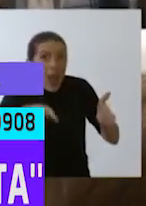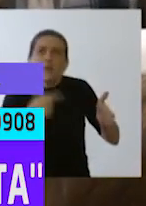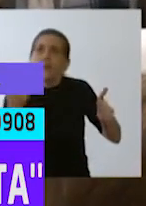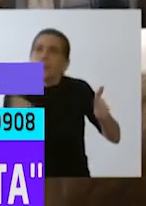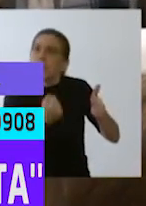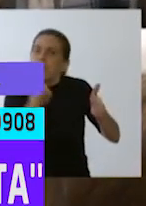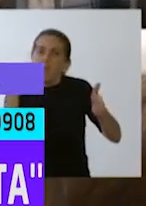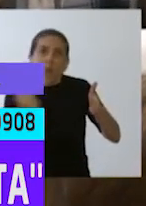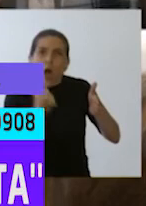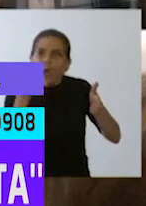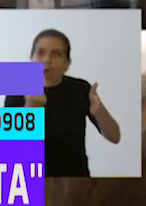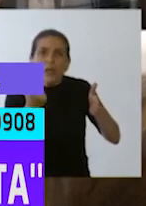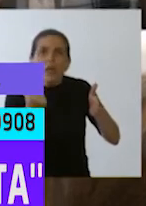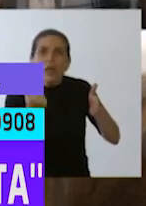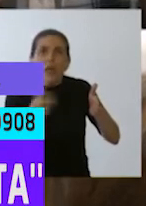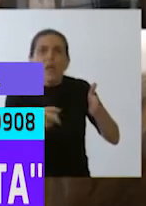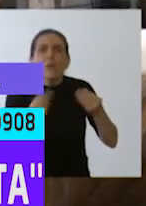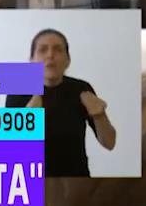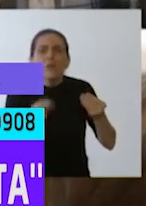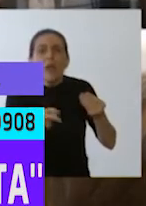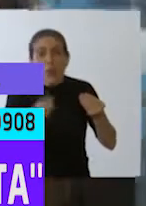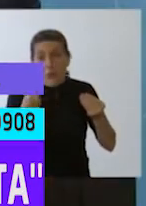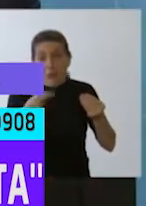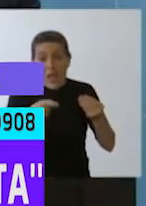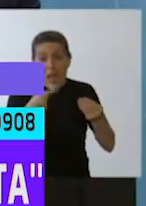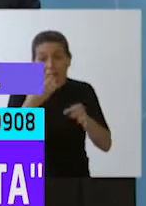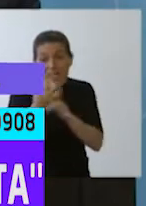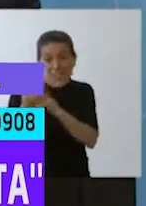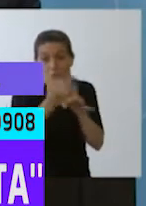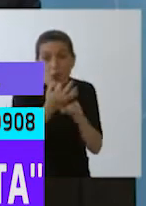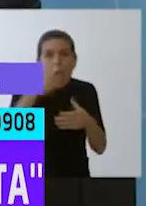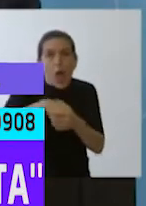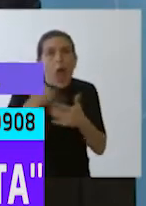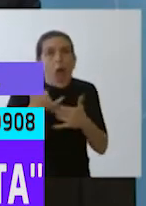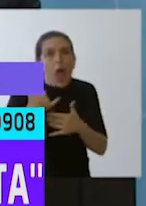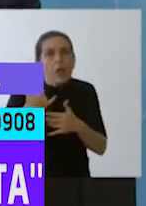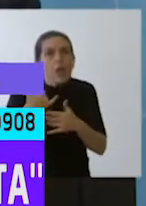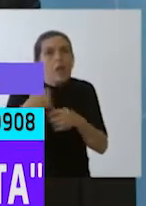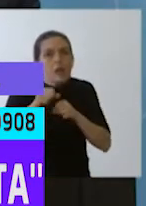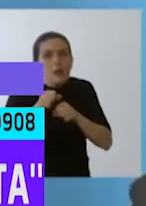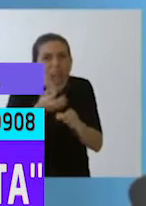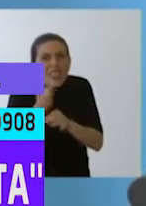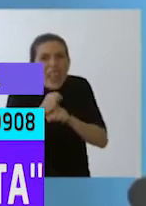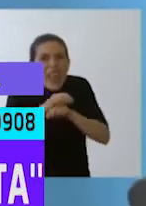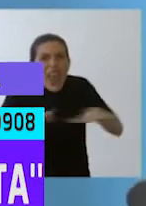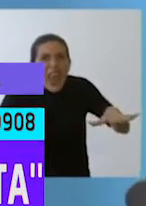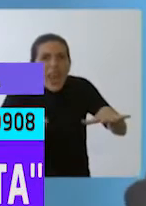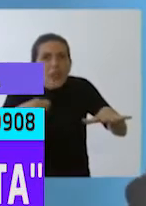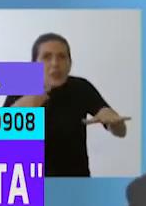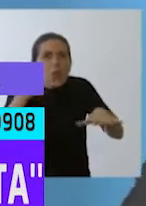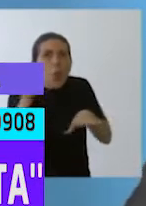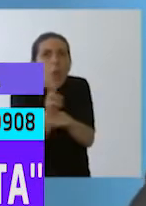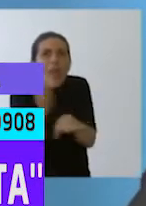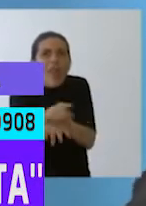Se piensa que las actividades masivas no se van a eliminar. Las clases formarían parte de las claro. actividades masivas, pero se puede